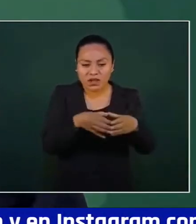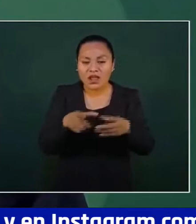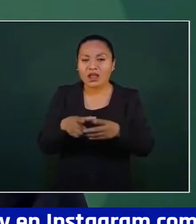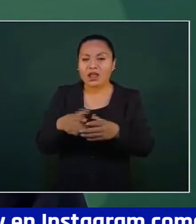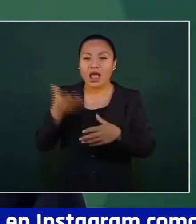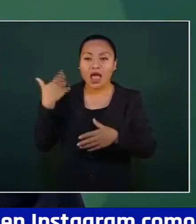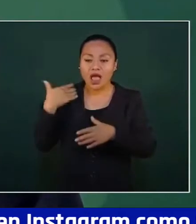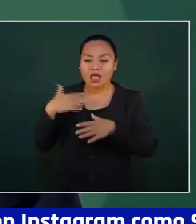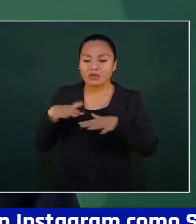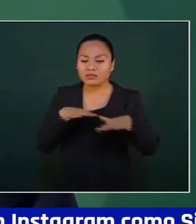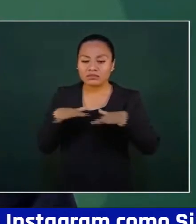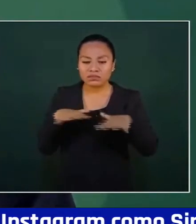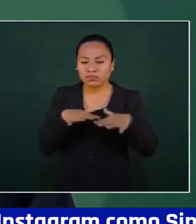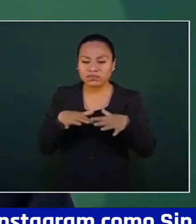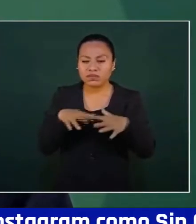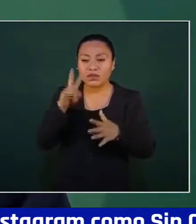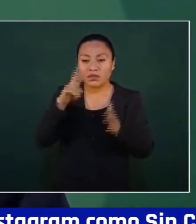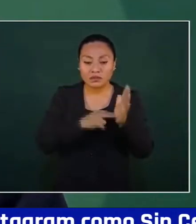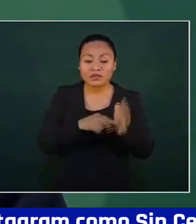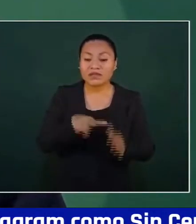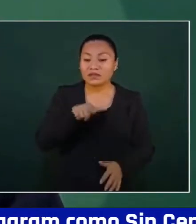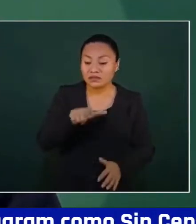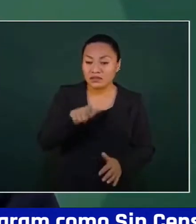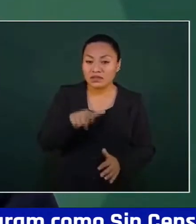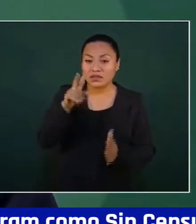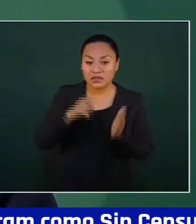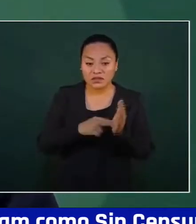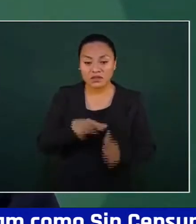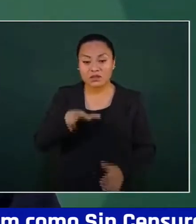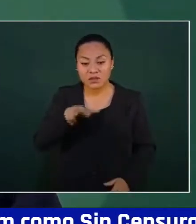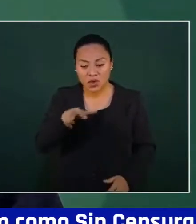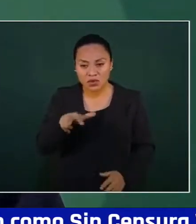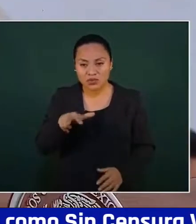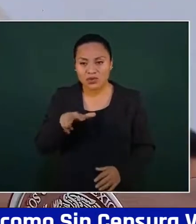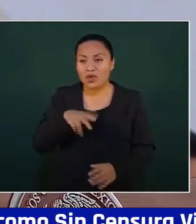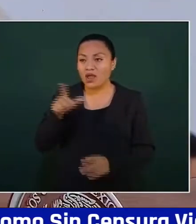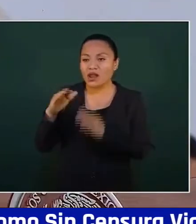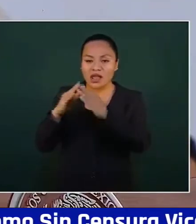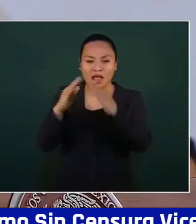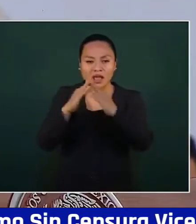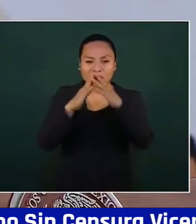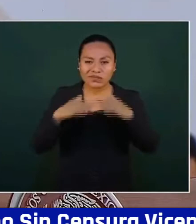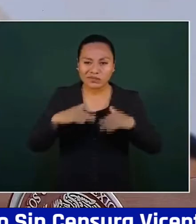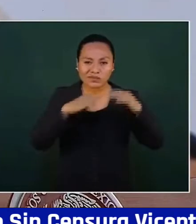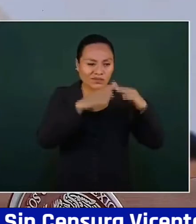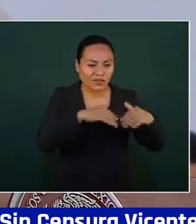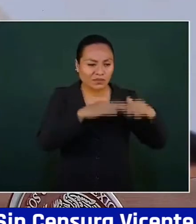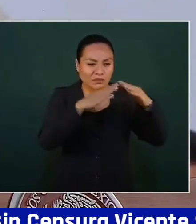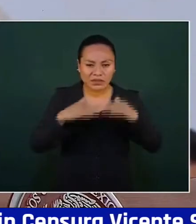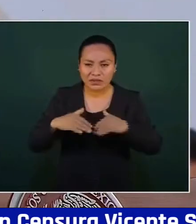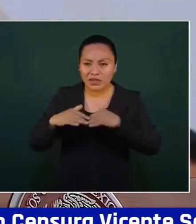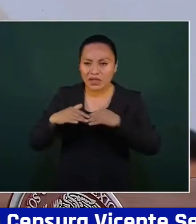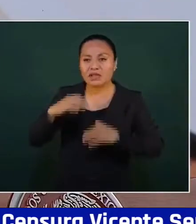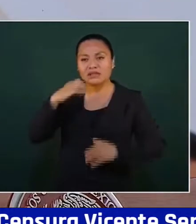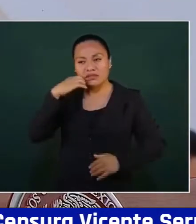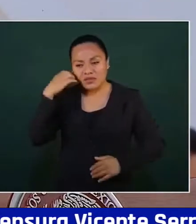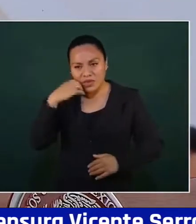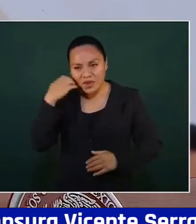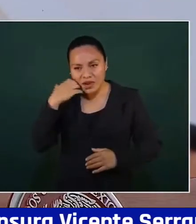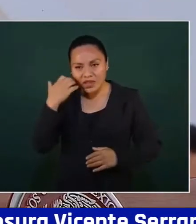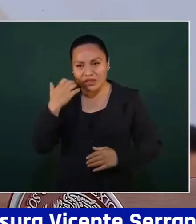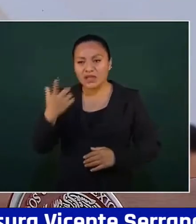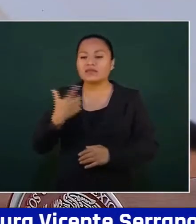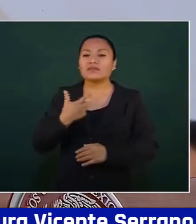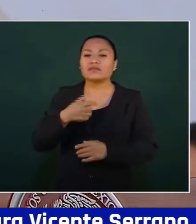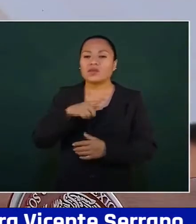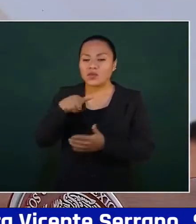del 2017-2018, en sus viviendas, en sus planteles educativos, en los centros de